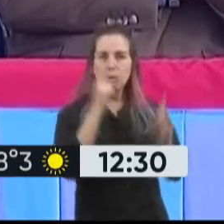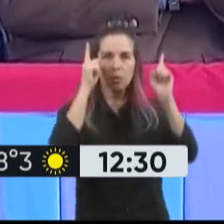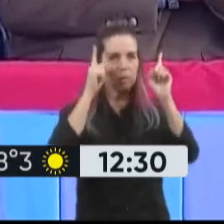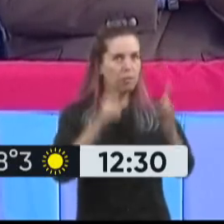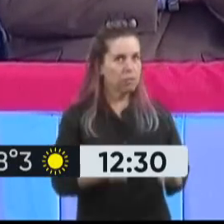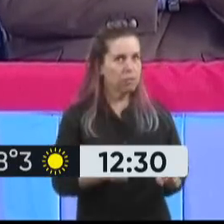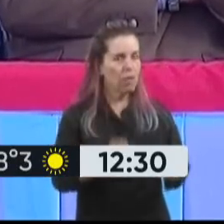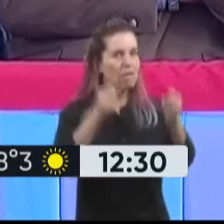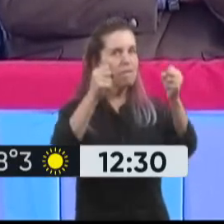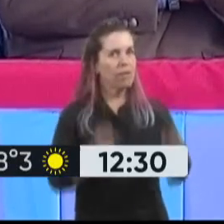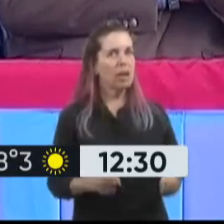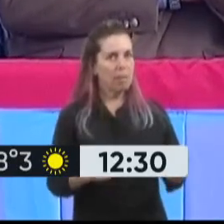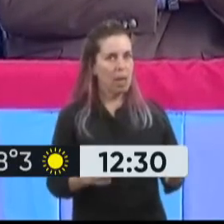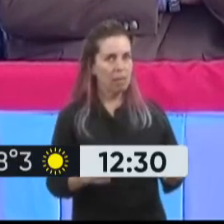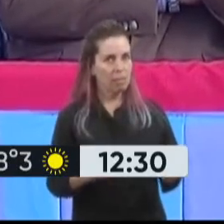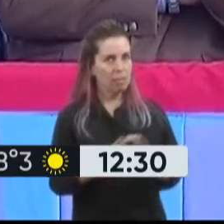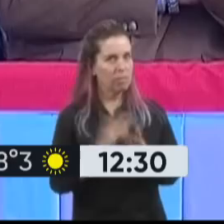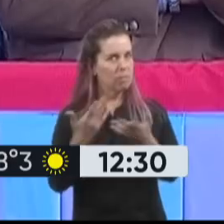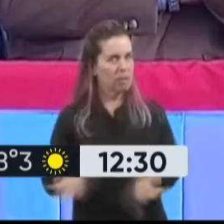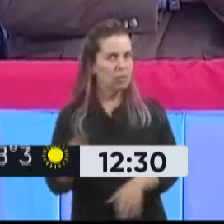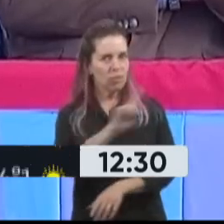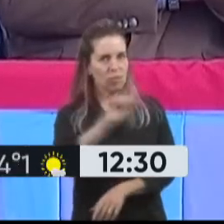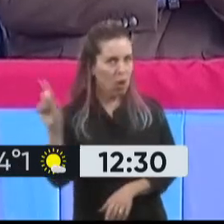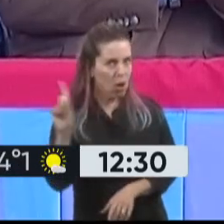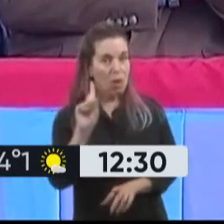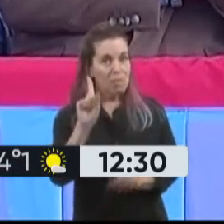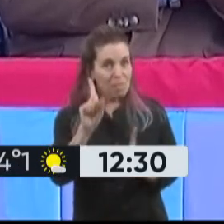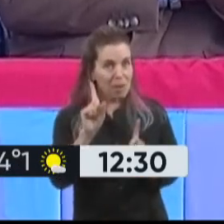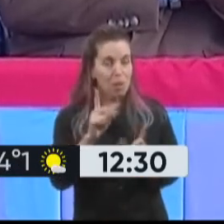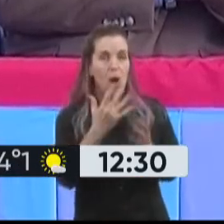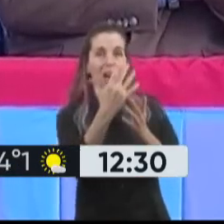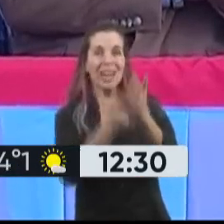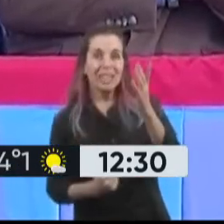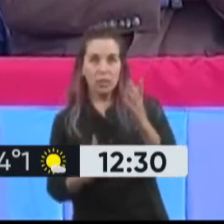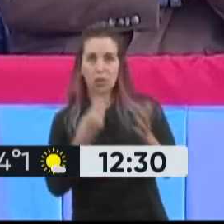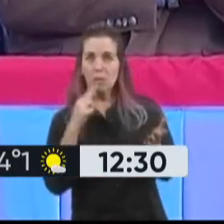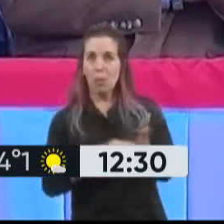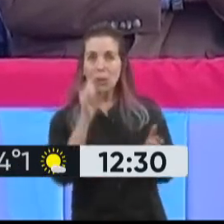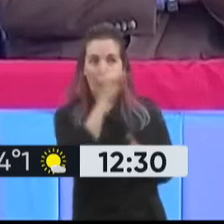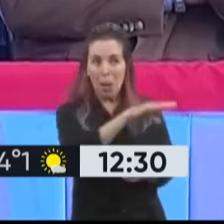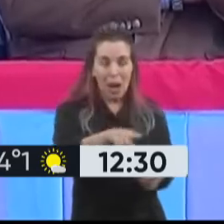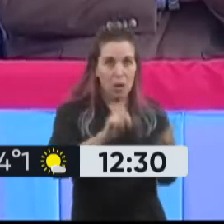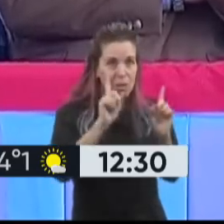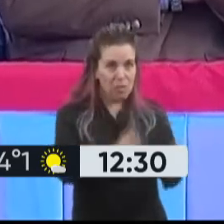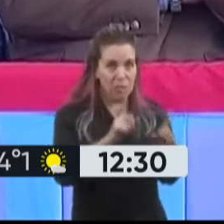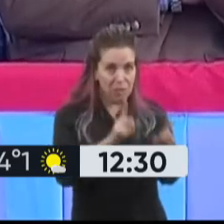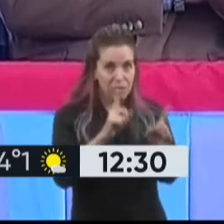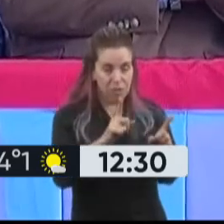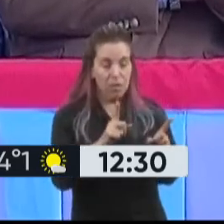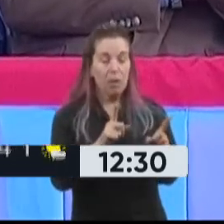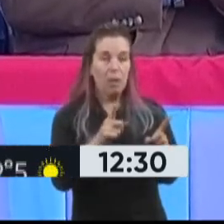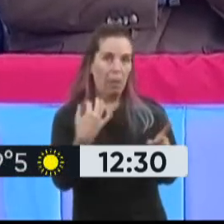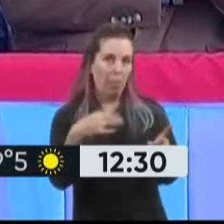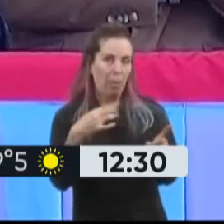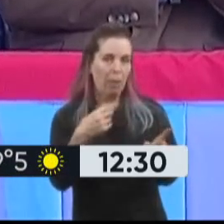estoicos, no cedimos un milímetro y las retenciones quedan en poder del Poder Ejecutivo Nacional, de modo tal